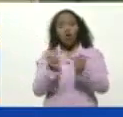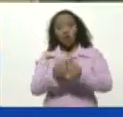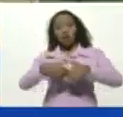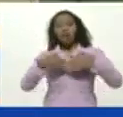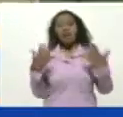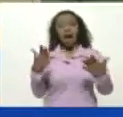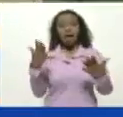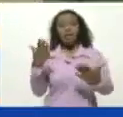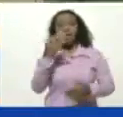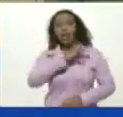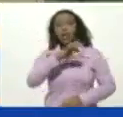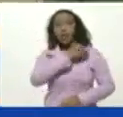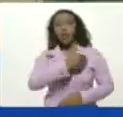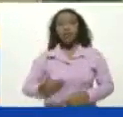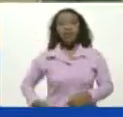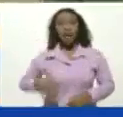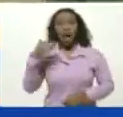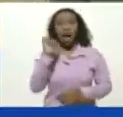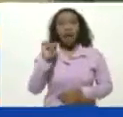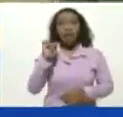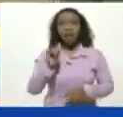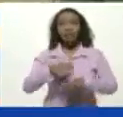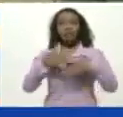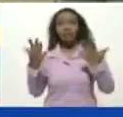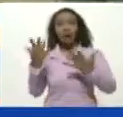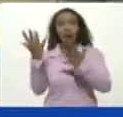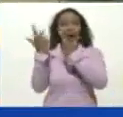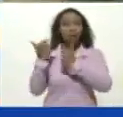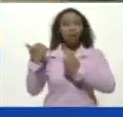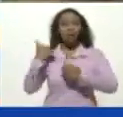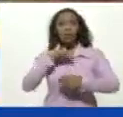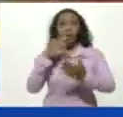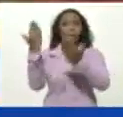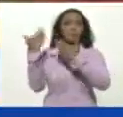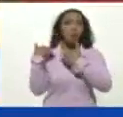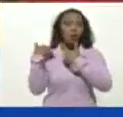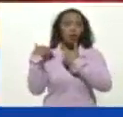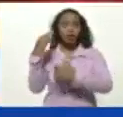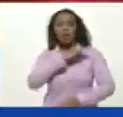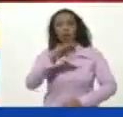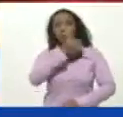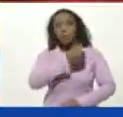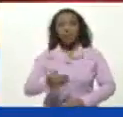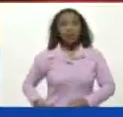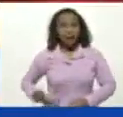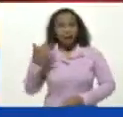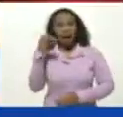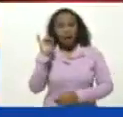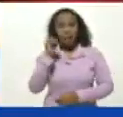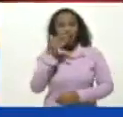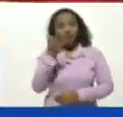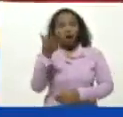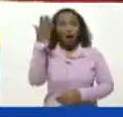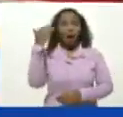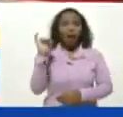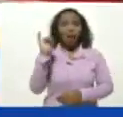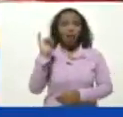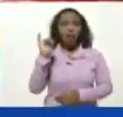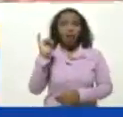presidente. Tenemos con qué. Cuente con nosotros, señor presidente. Que aquí usted tiene